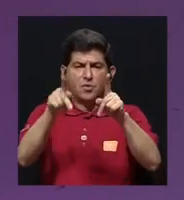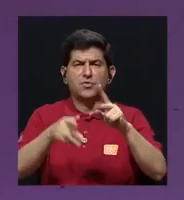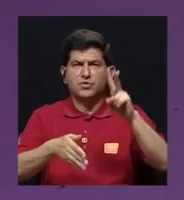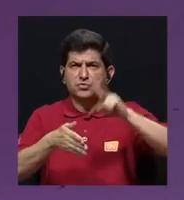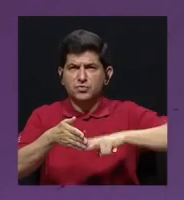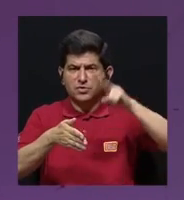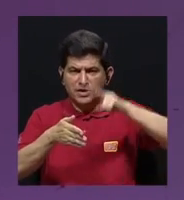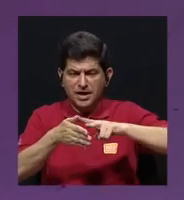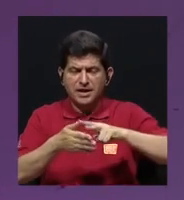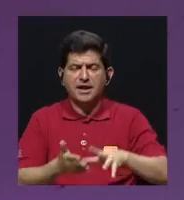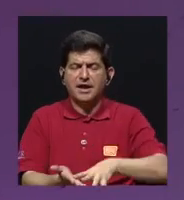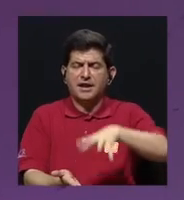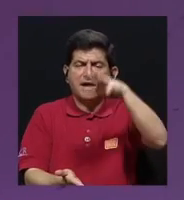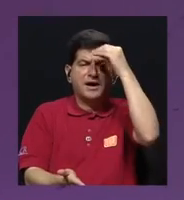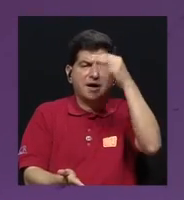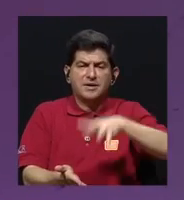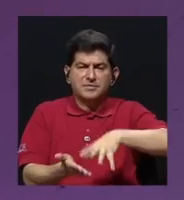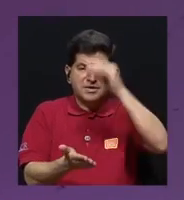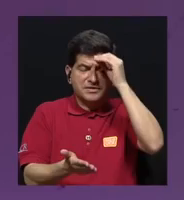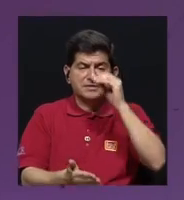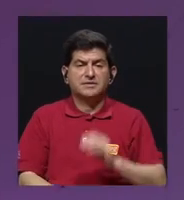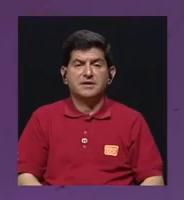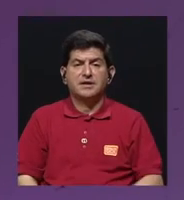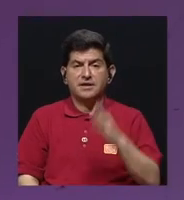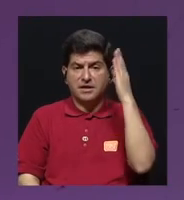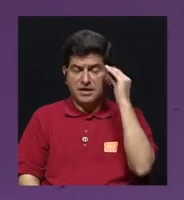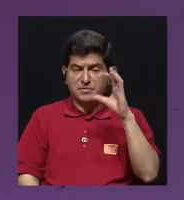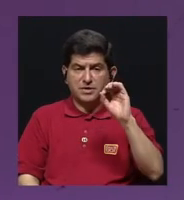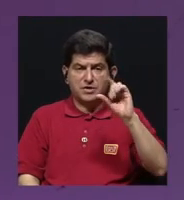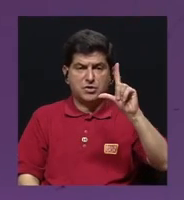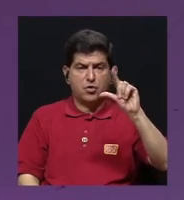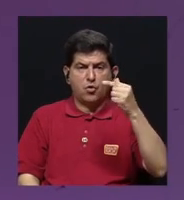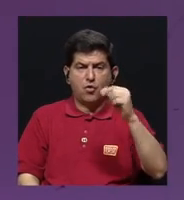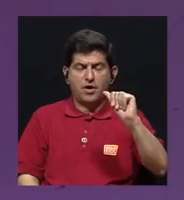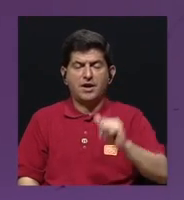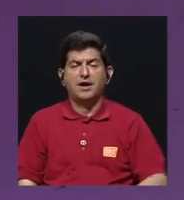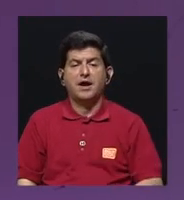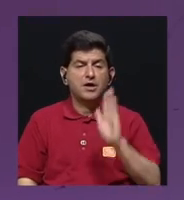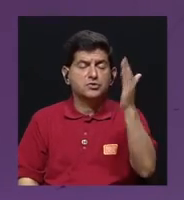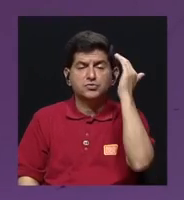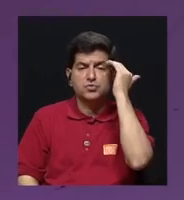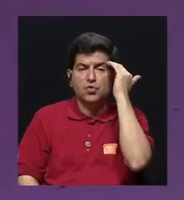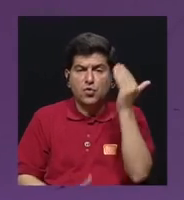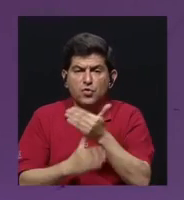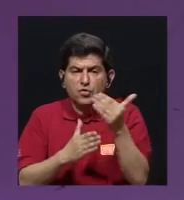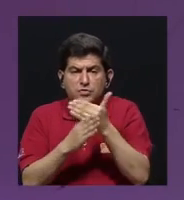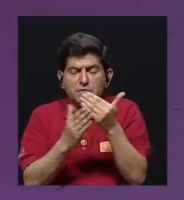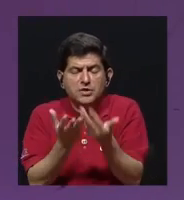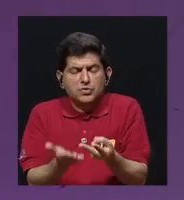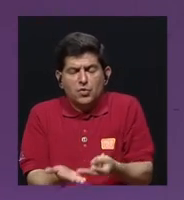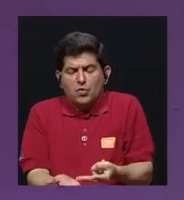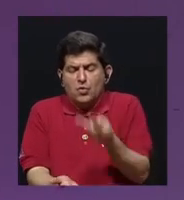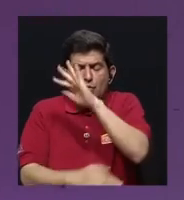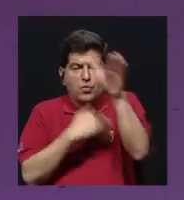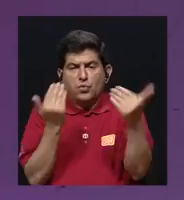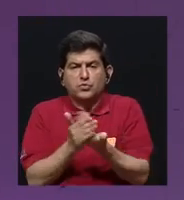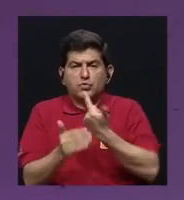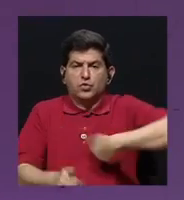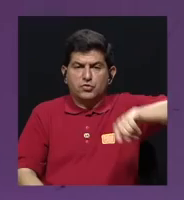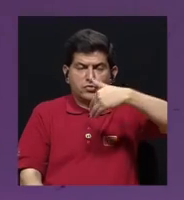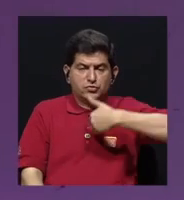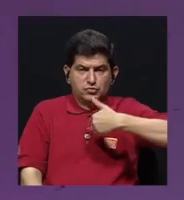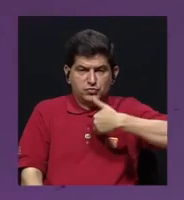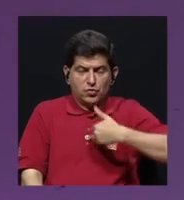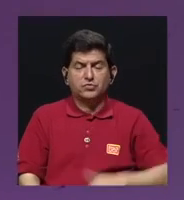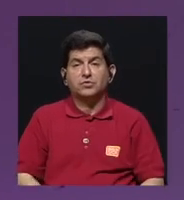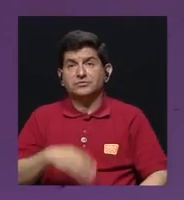aprender constantemente, y la experiencia de Olga de compartir sus conocimientos es lo más valioso que todas y todos